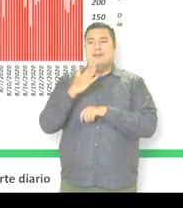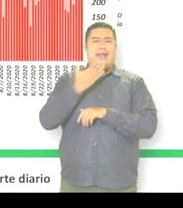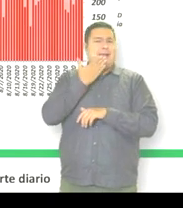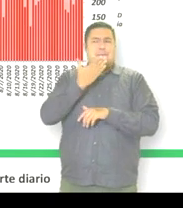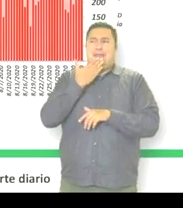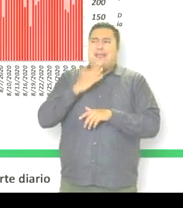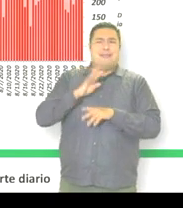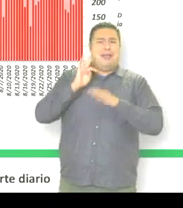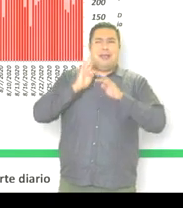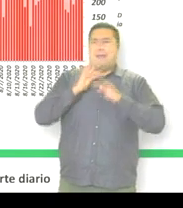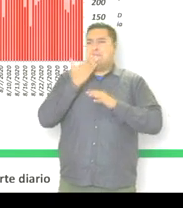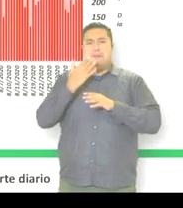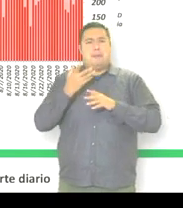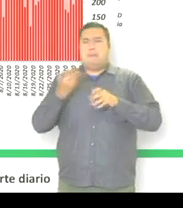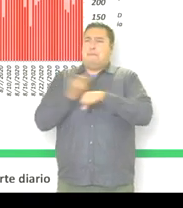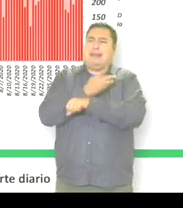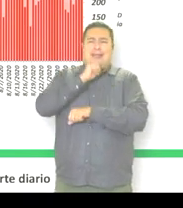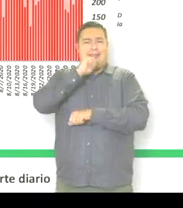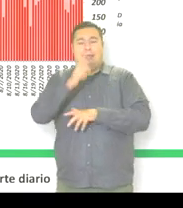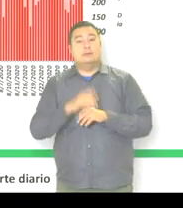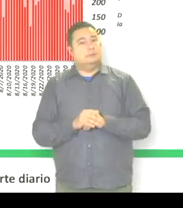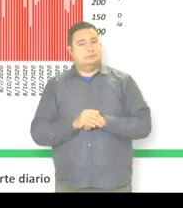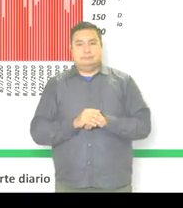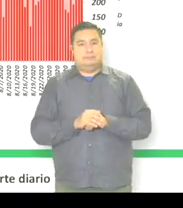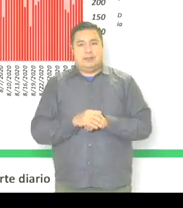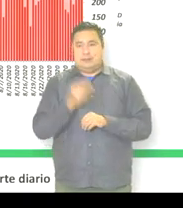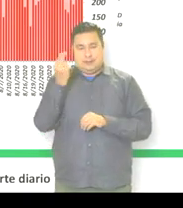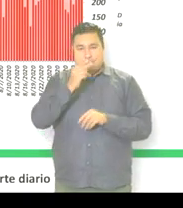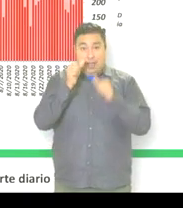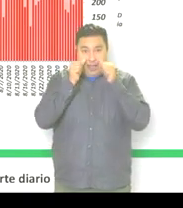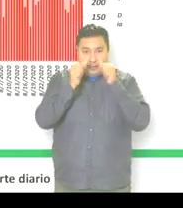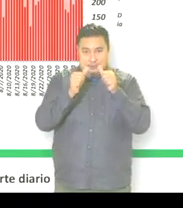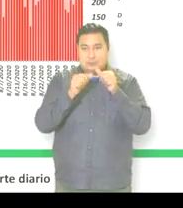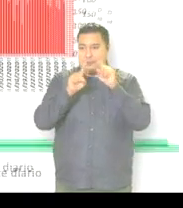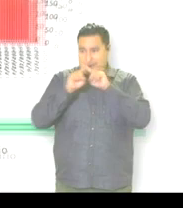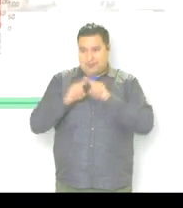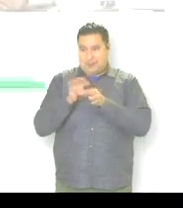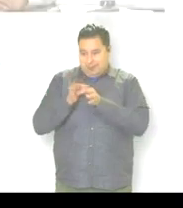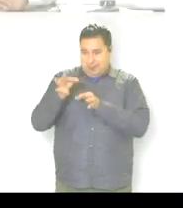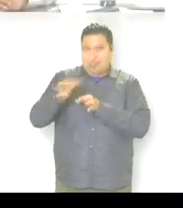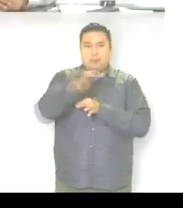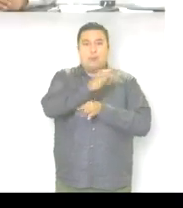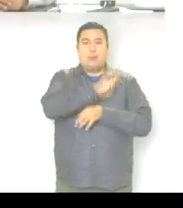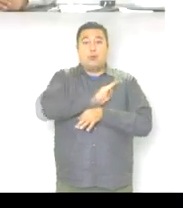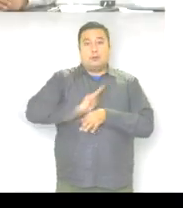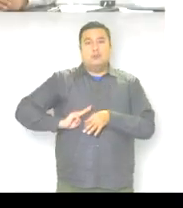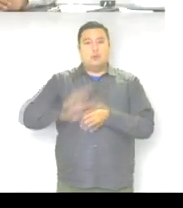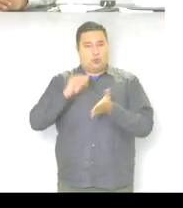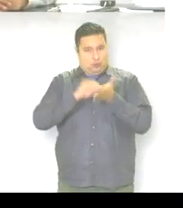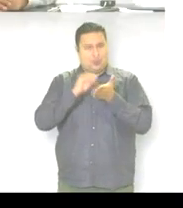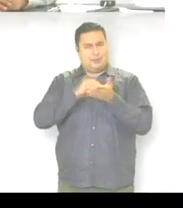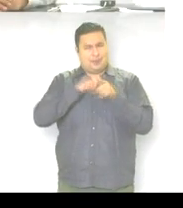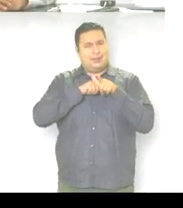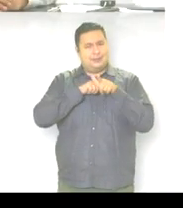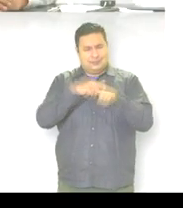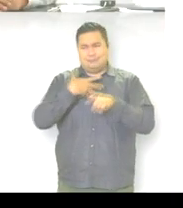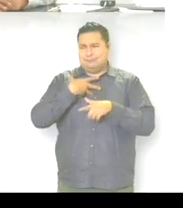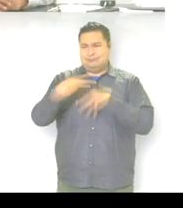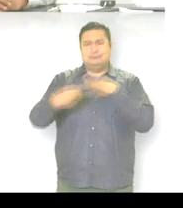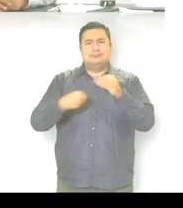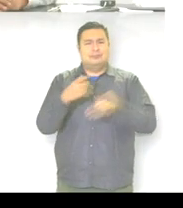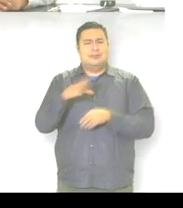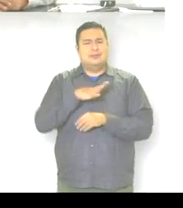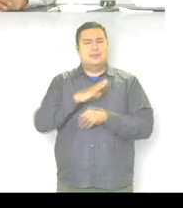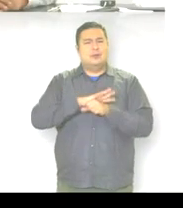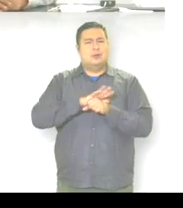confiarnos. El virus está presente, vamos a ver los datos por cada uno de los municipios. Sigue habiendo transmisión en la